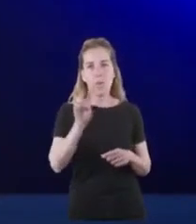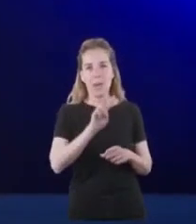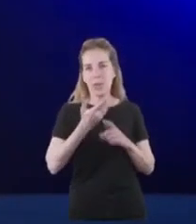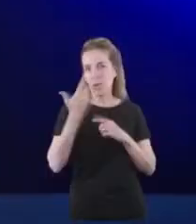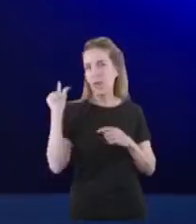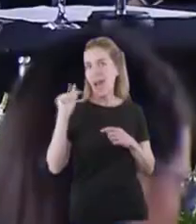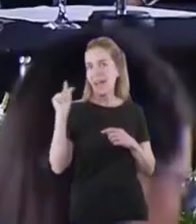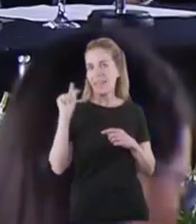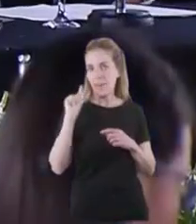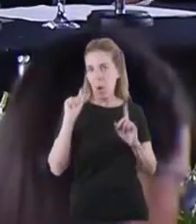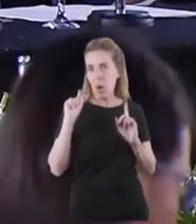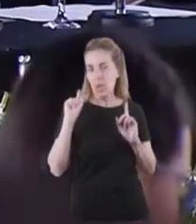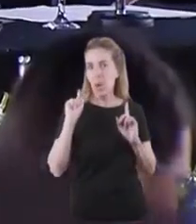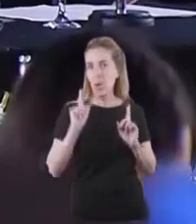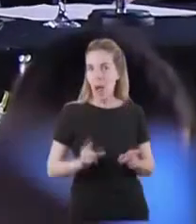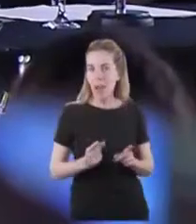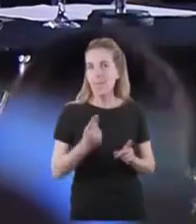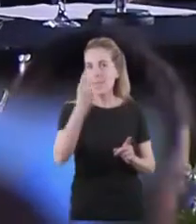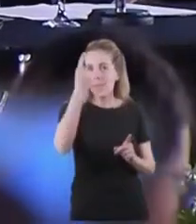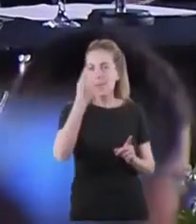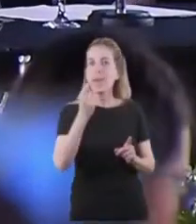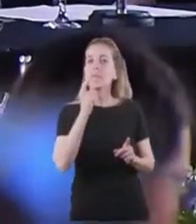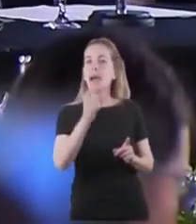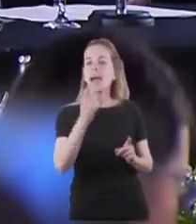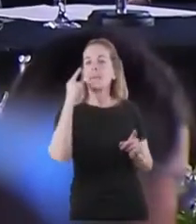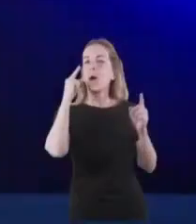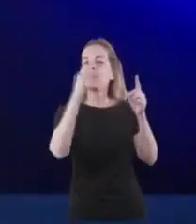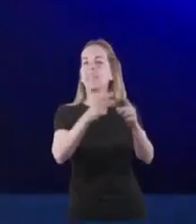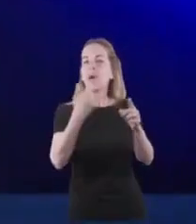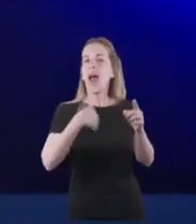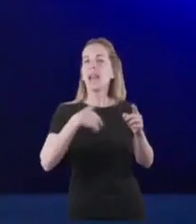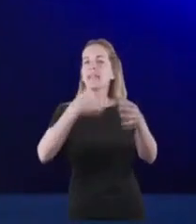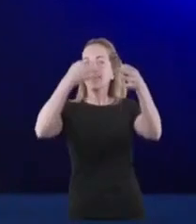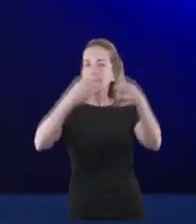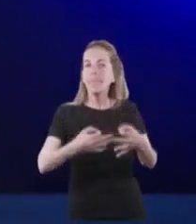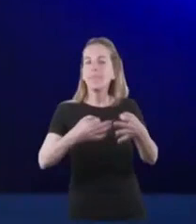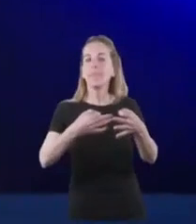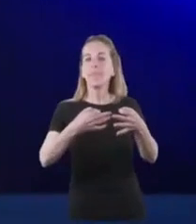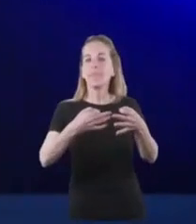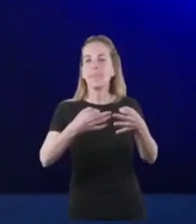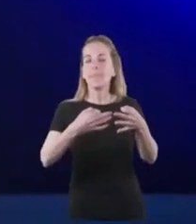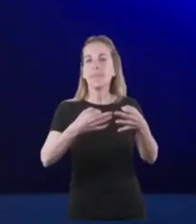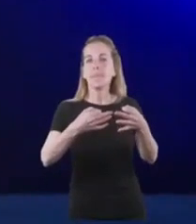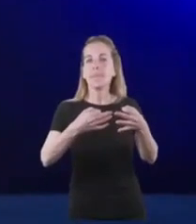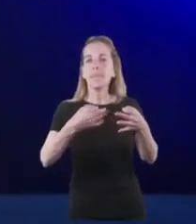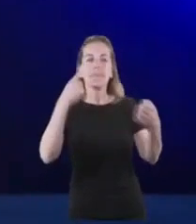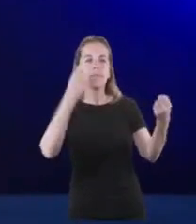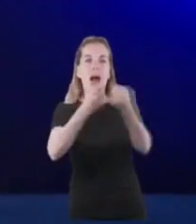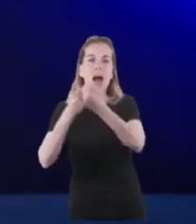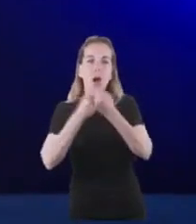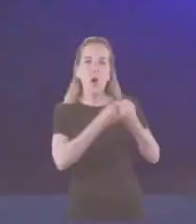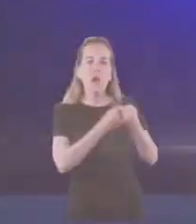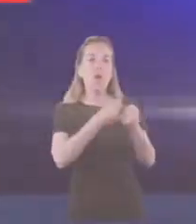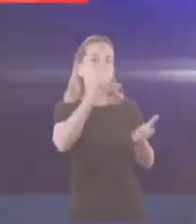sin embargo, el primer concepto que la Argentina logró involucrar, logró consensuar con todas